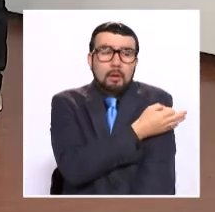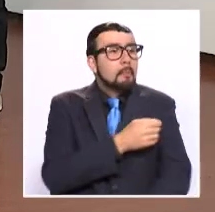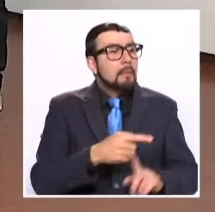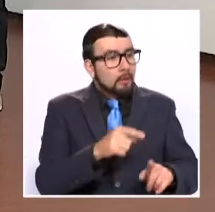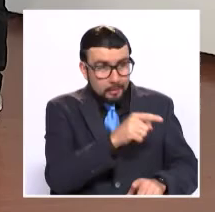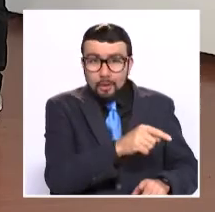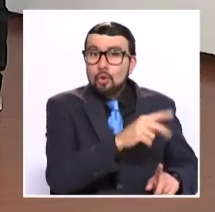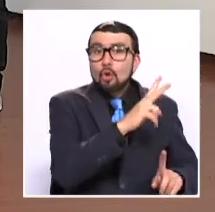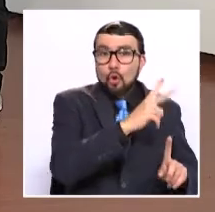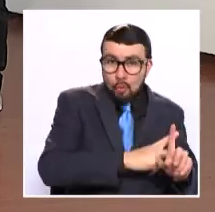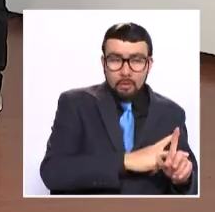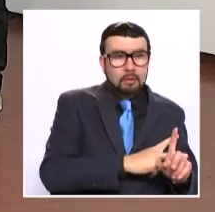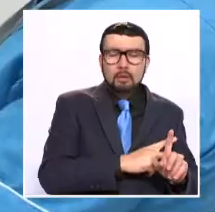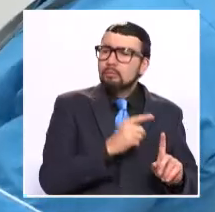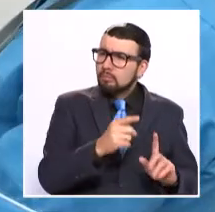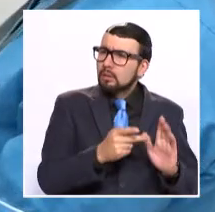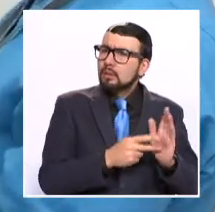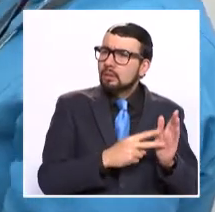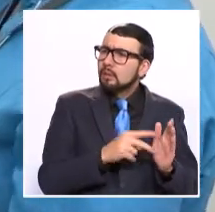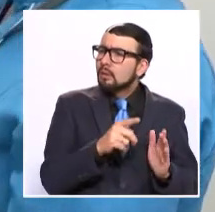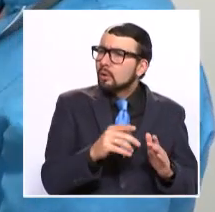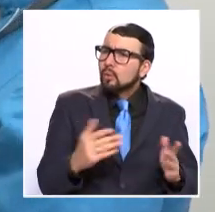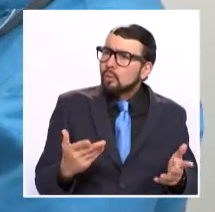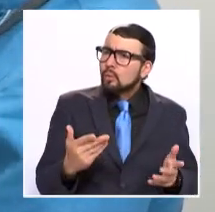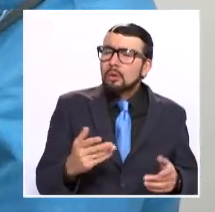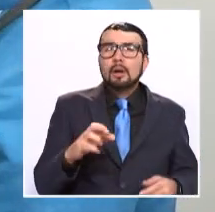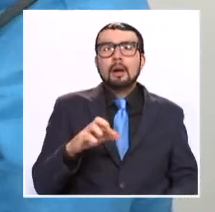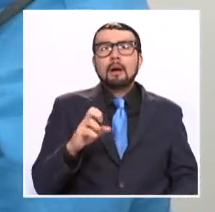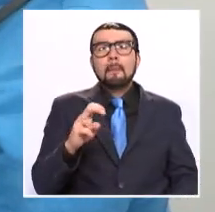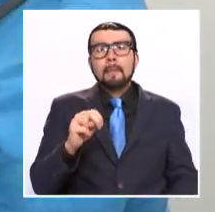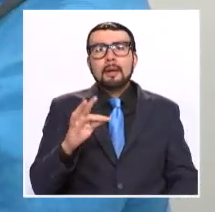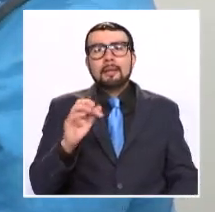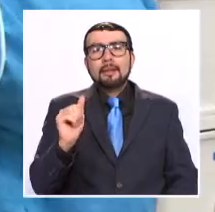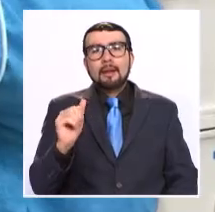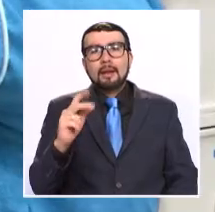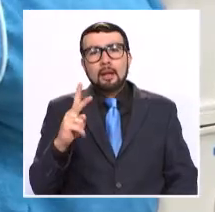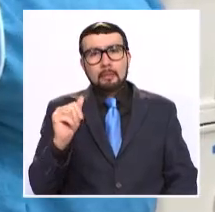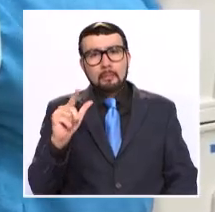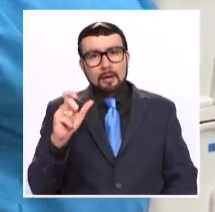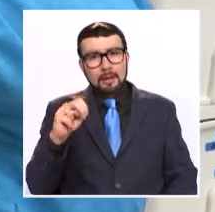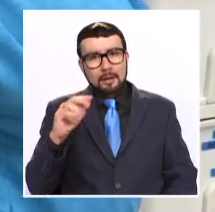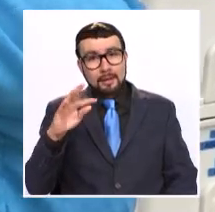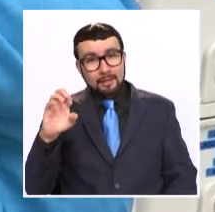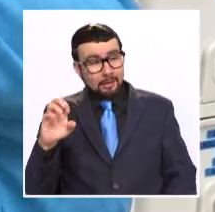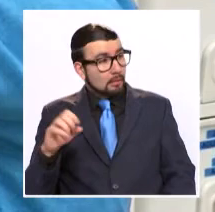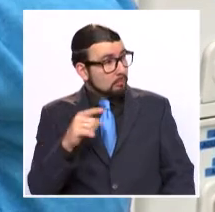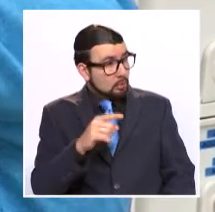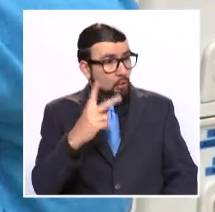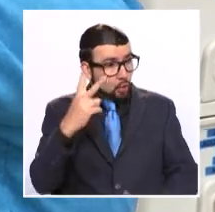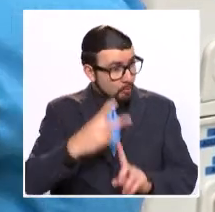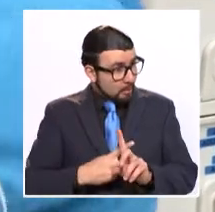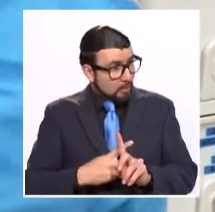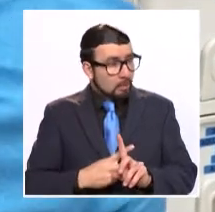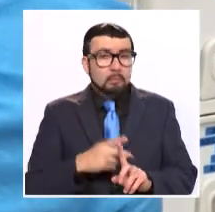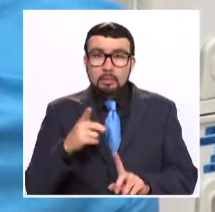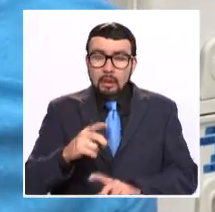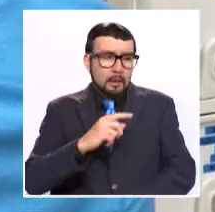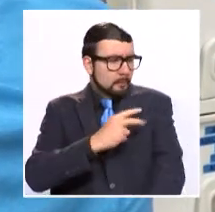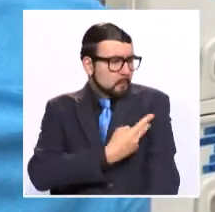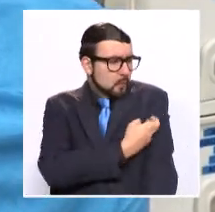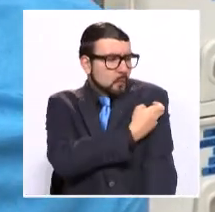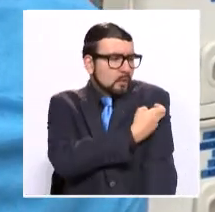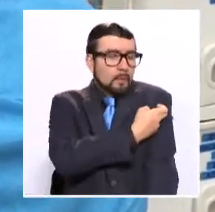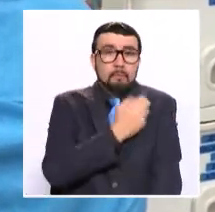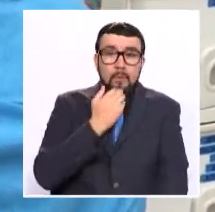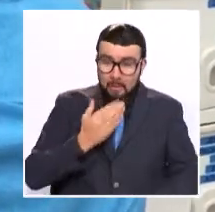2 meses. Me imagino que fue la polivalente. La pentavalente es la de los 2 meses. La del brazo, entonces, que la mamá nos ubique, porque la del recién